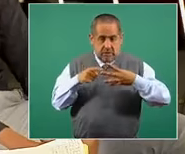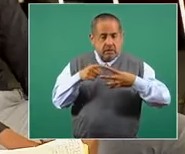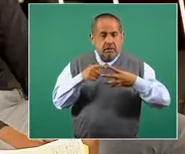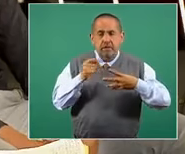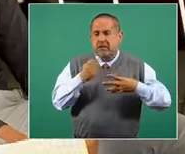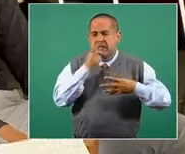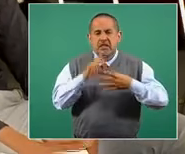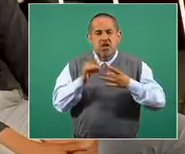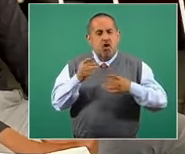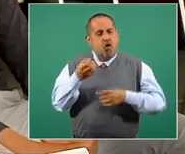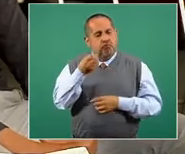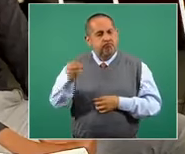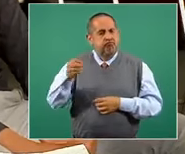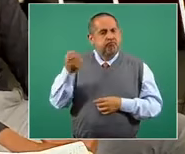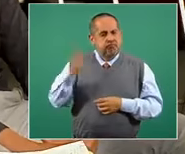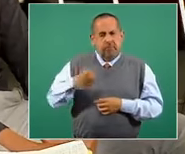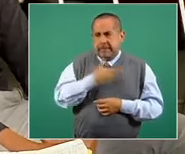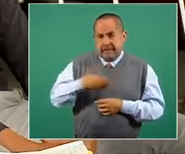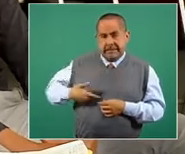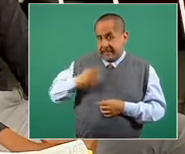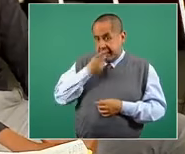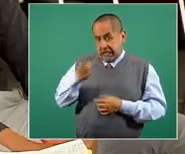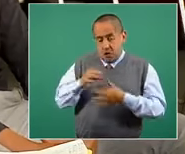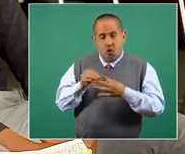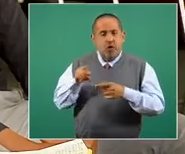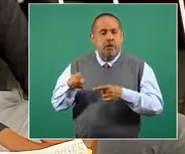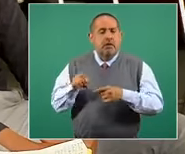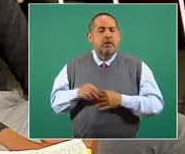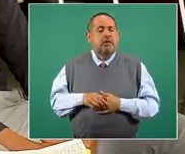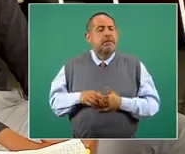se había dado la orden, y el presidente lo comentó, que